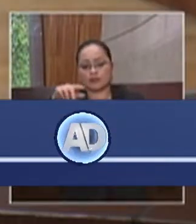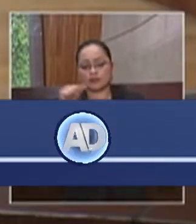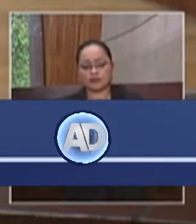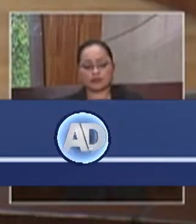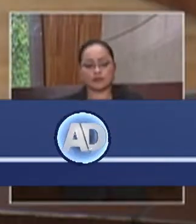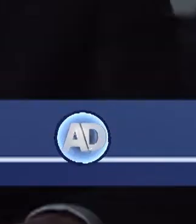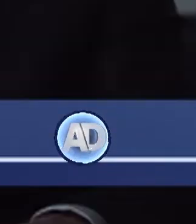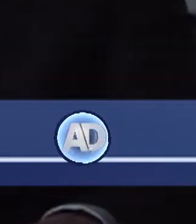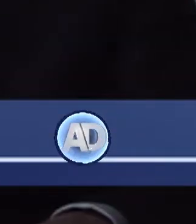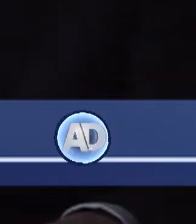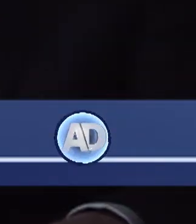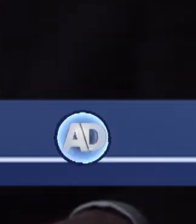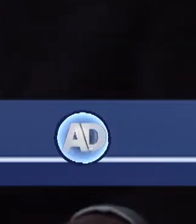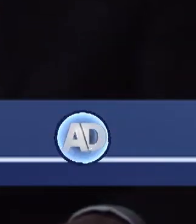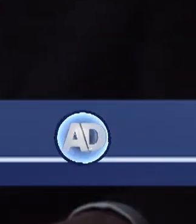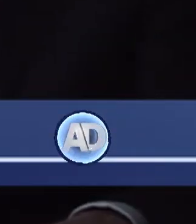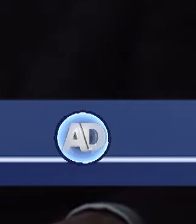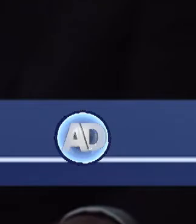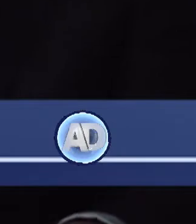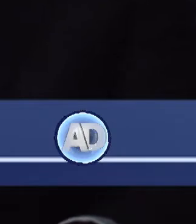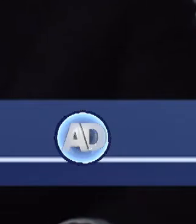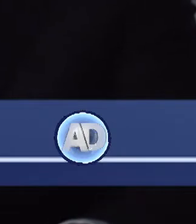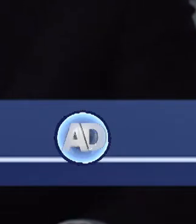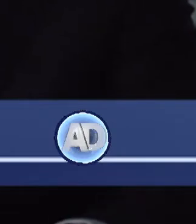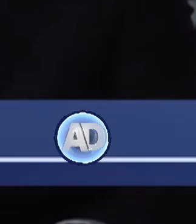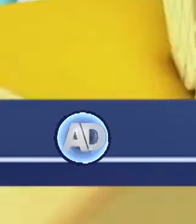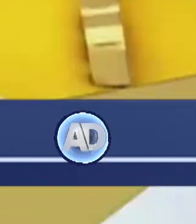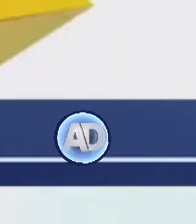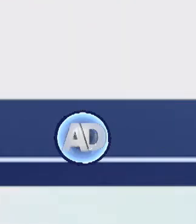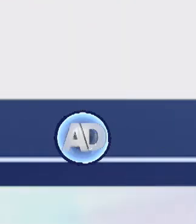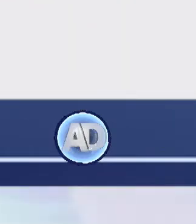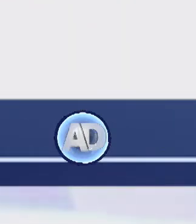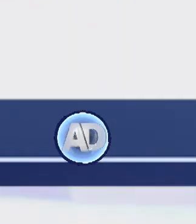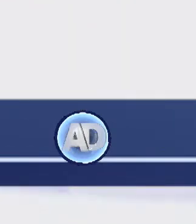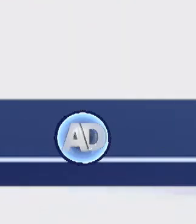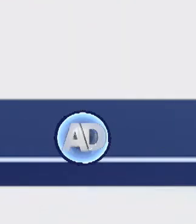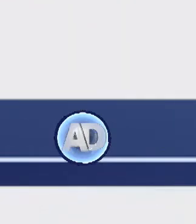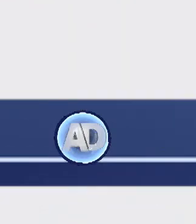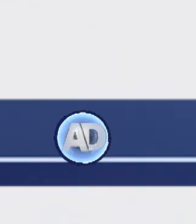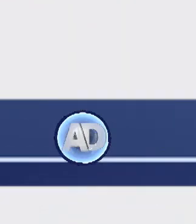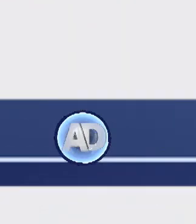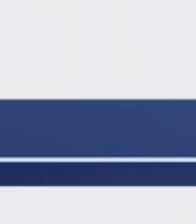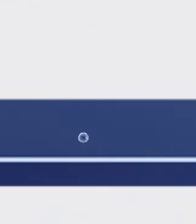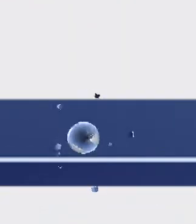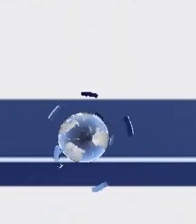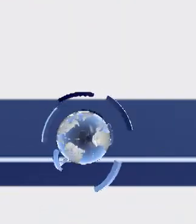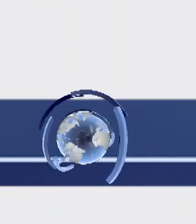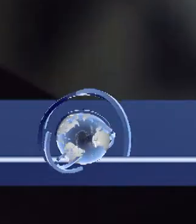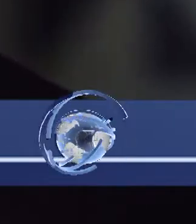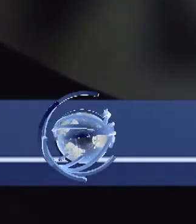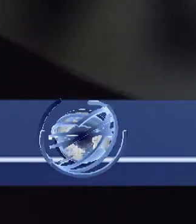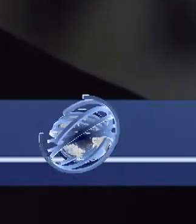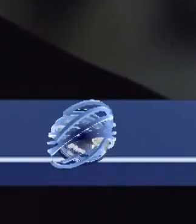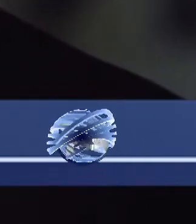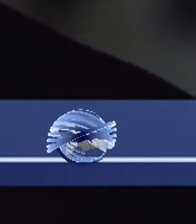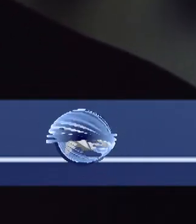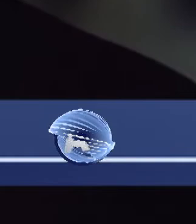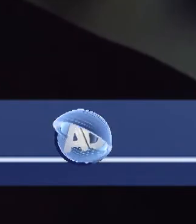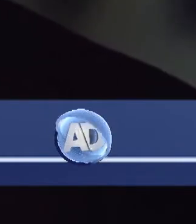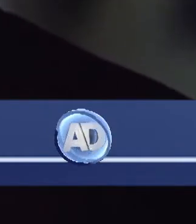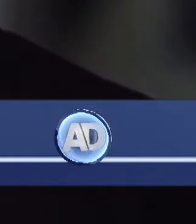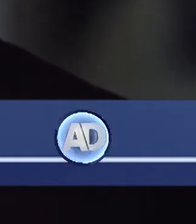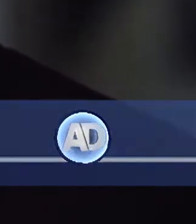atribuidas al entonces gobernador de puebla rafael moreno valle a quien se acusó de actos anticipados de precampaña